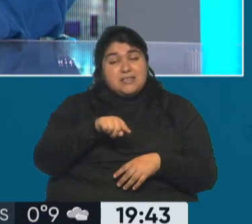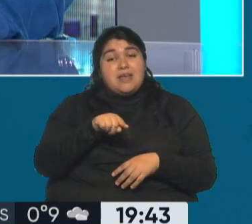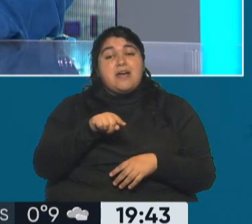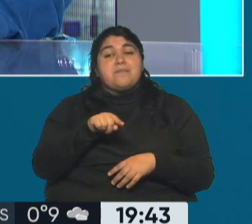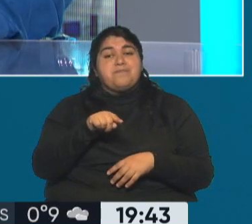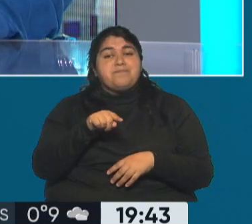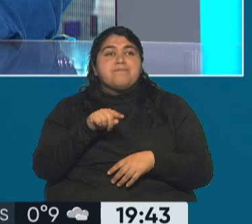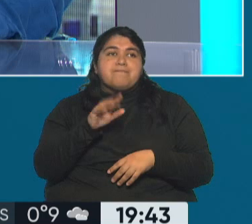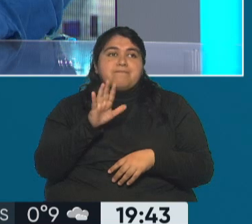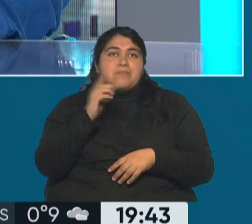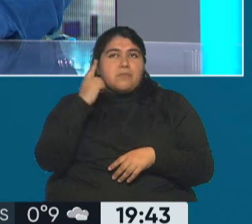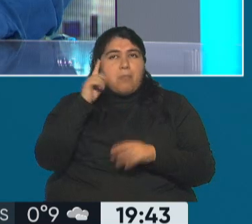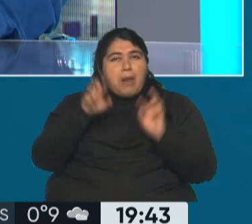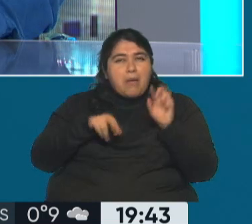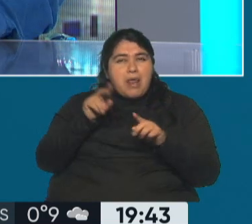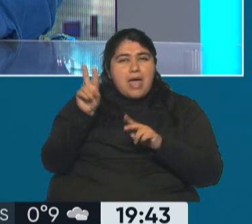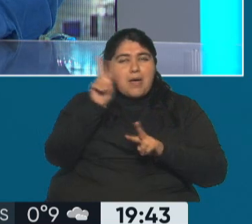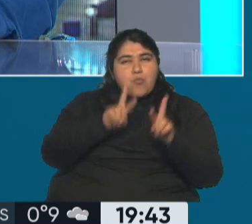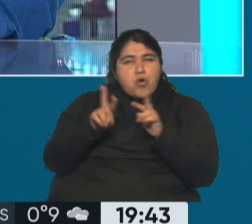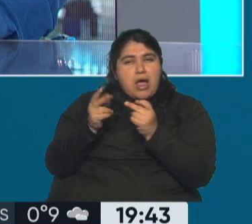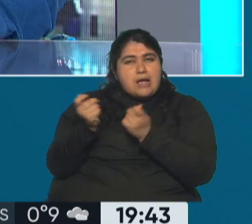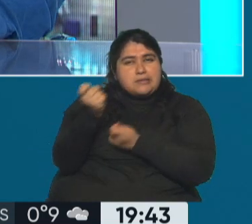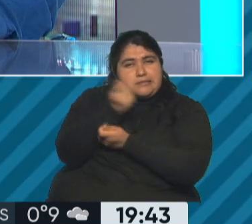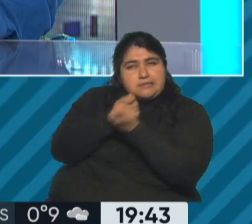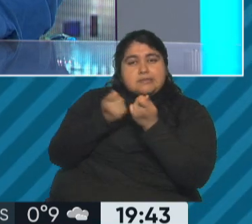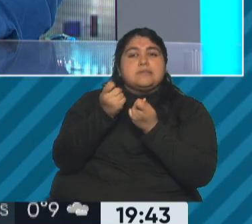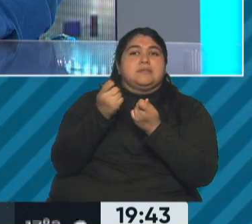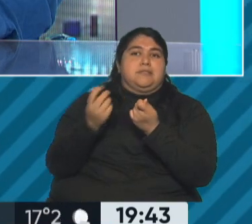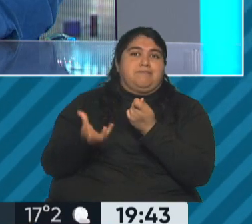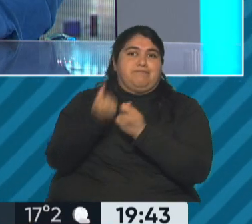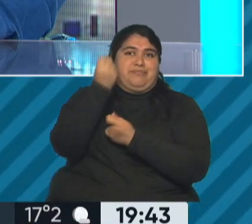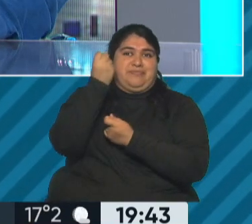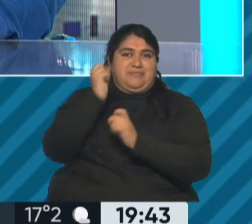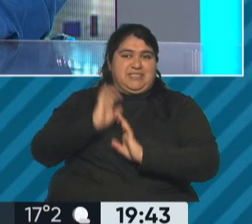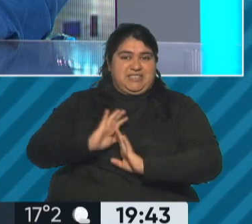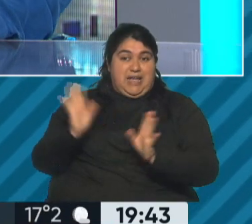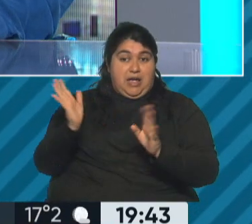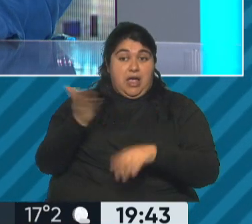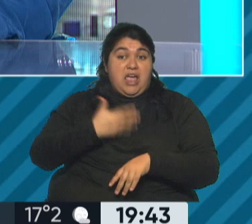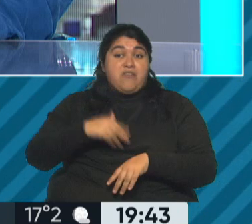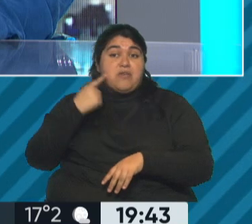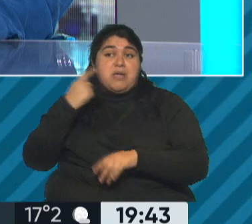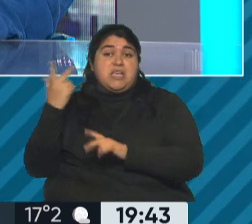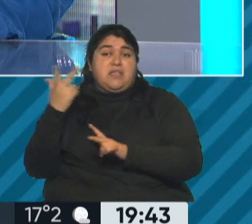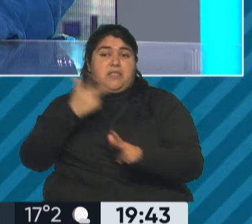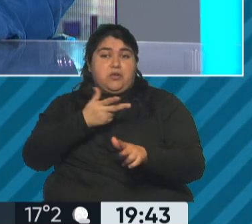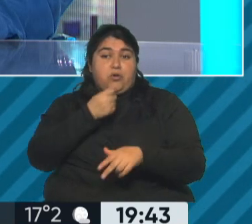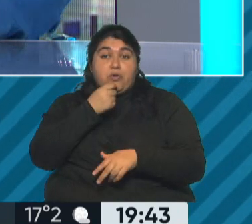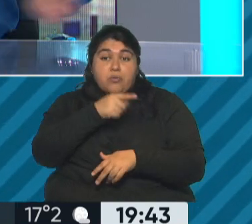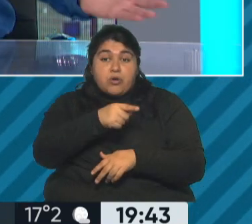decís, creativamente encontrarle la vuelta a los pagos, y bien lo hizo el equipo económico, porque el FMI nos dijo, después de